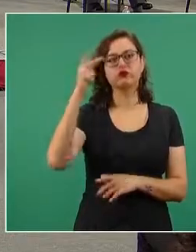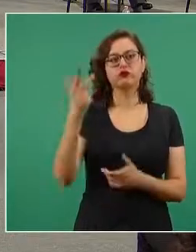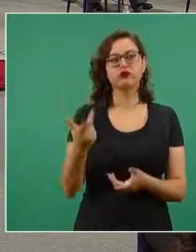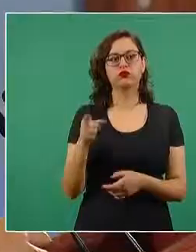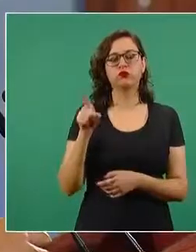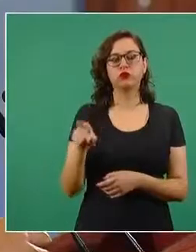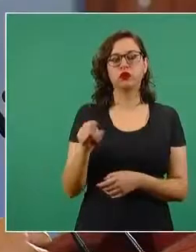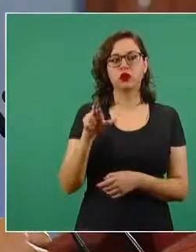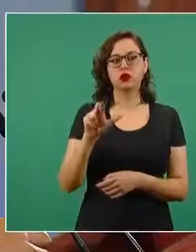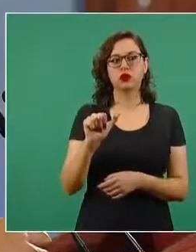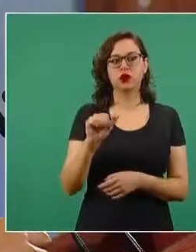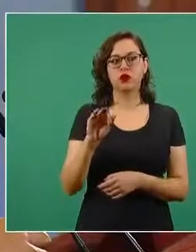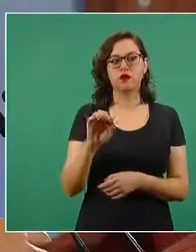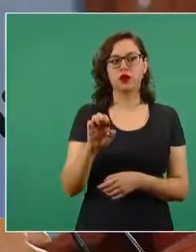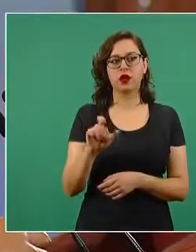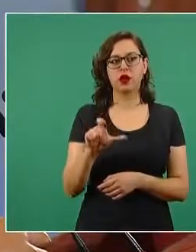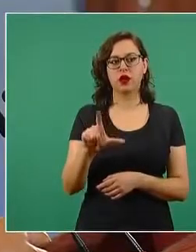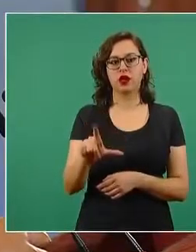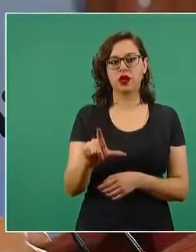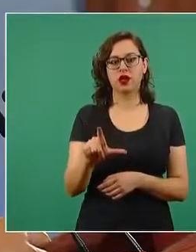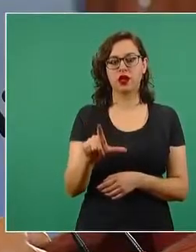Rafael